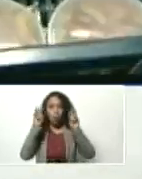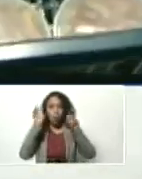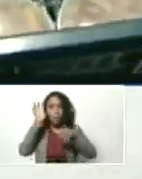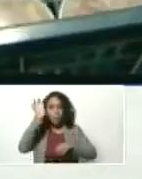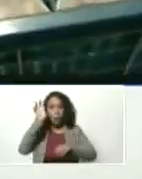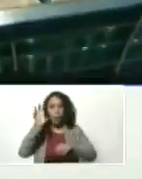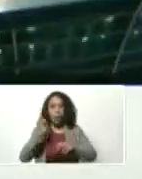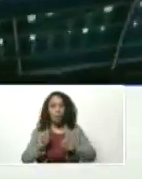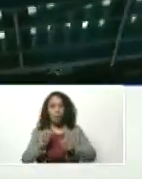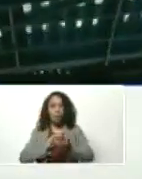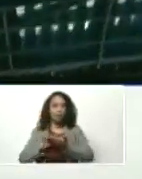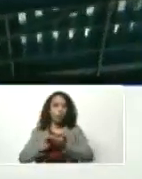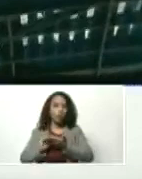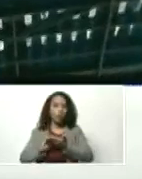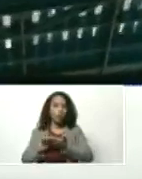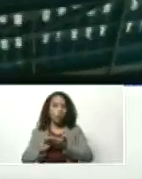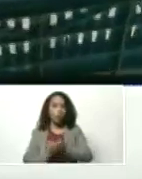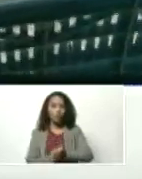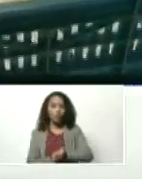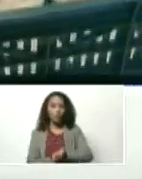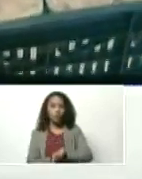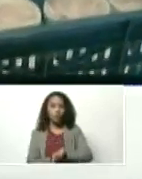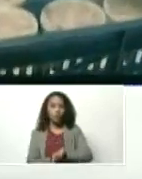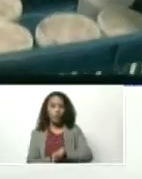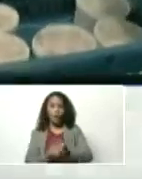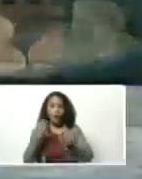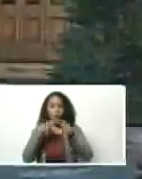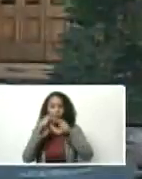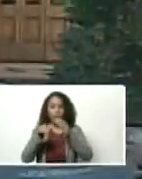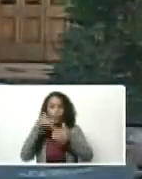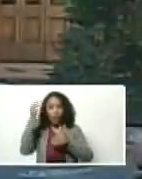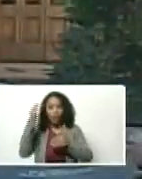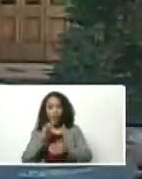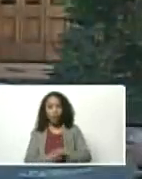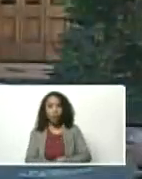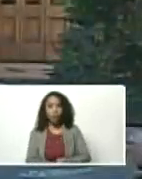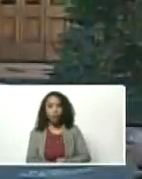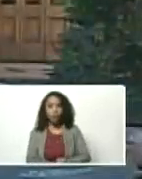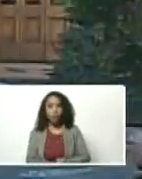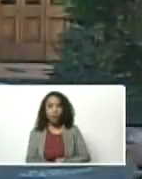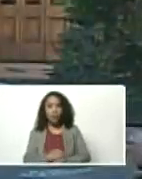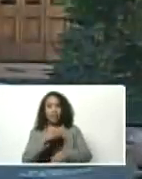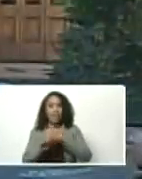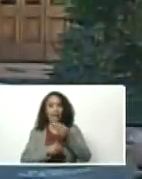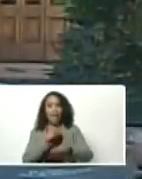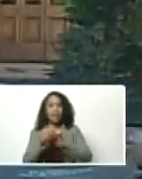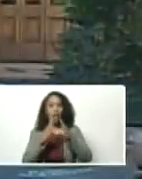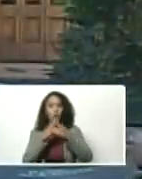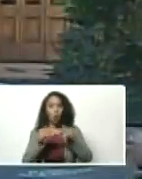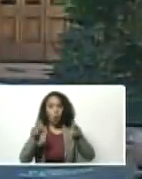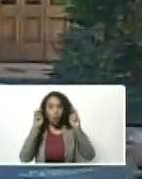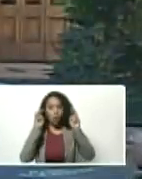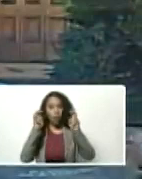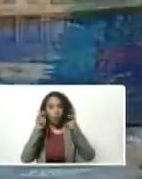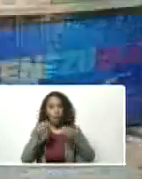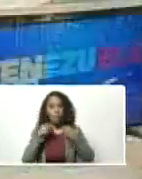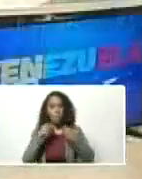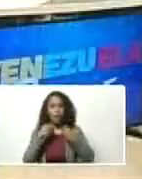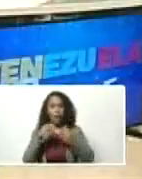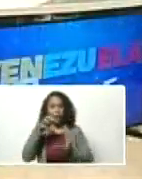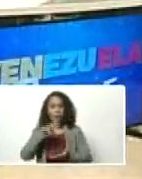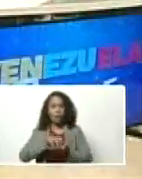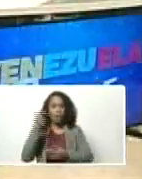de oportunidades de exportación y crear todas las condiciones para que el